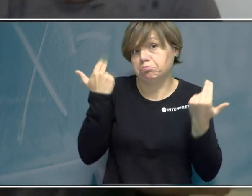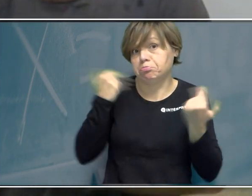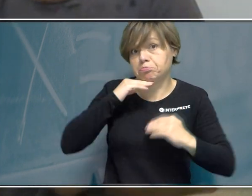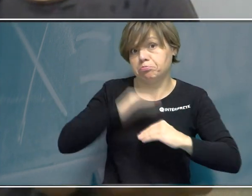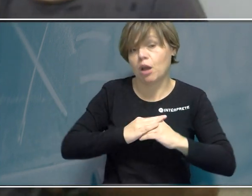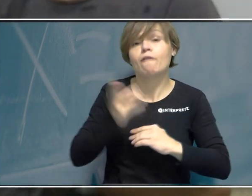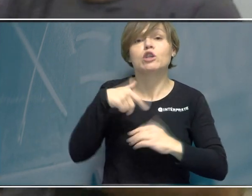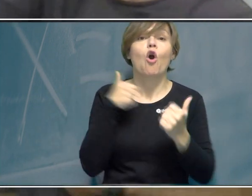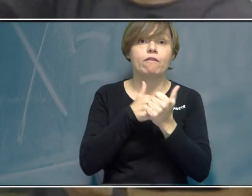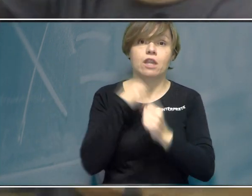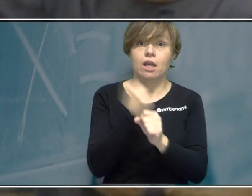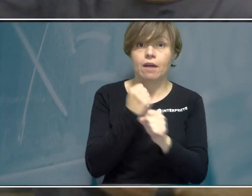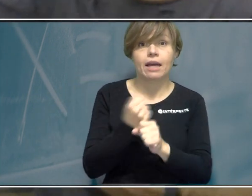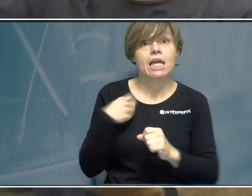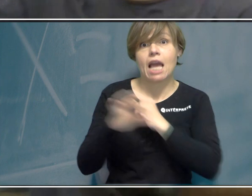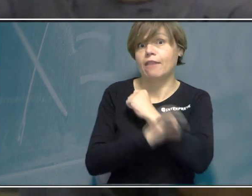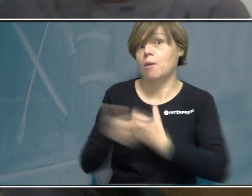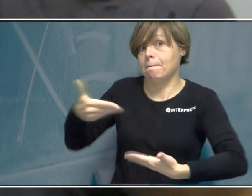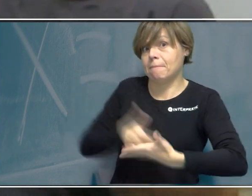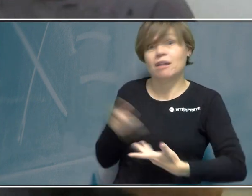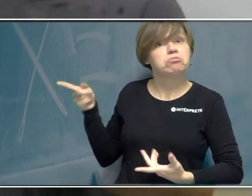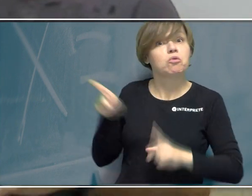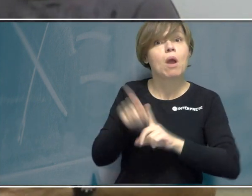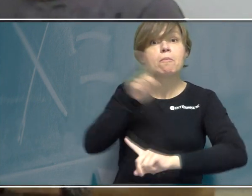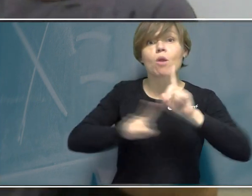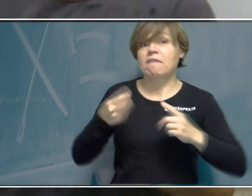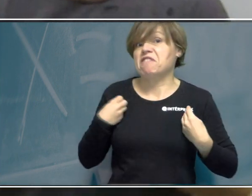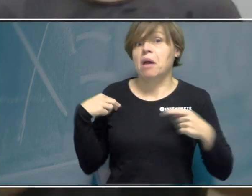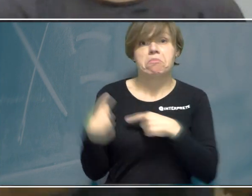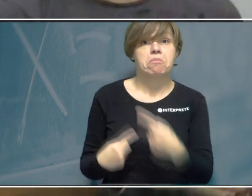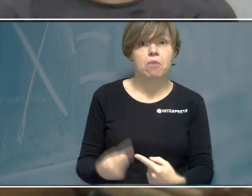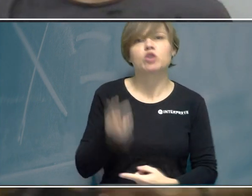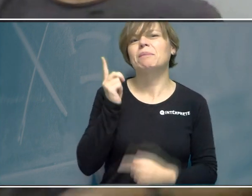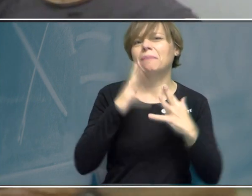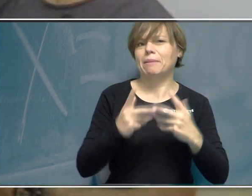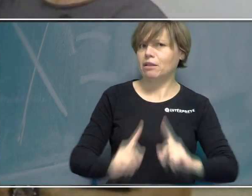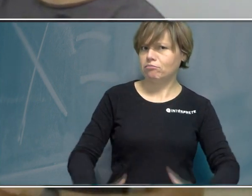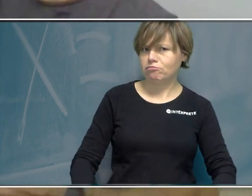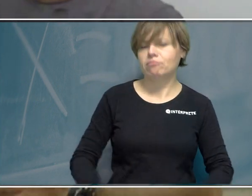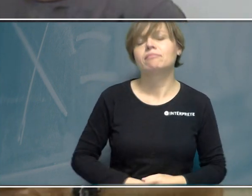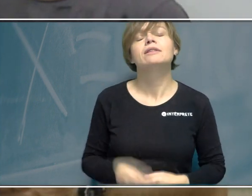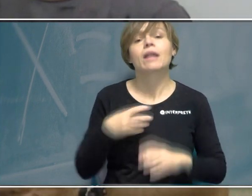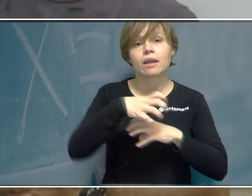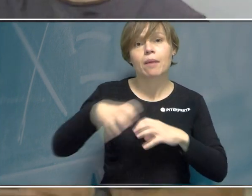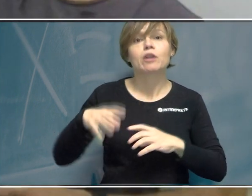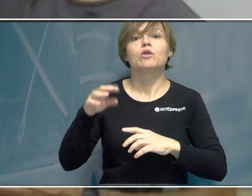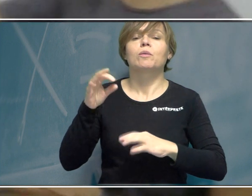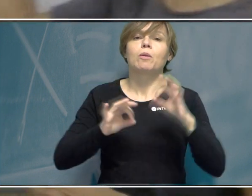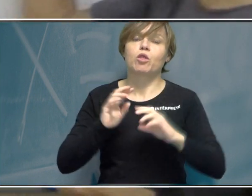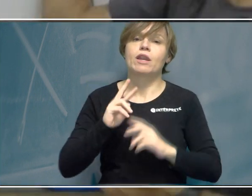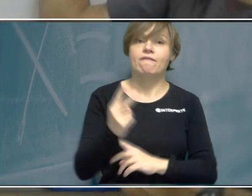hacerlo. Estáis en una oficina y os piden este ejercicio. Estos son problemas de la vida diaria, no solamente de matemáticas. Reparto inversamente